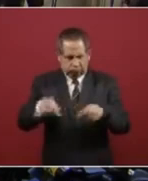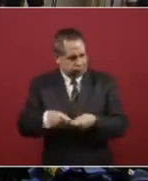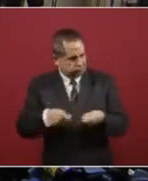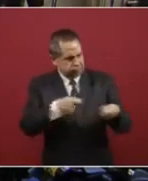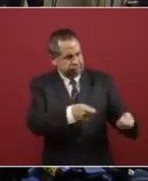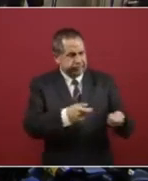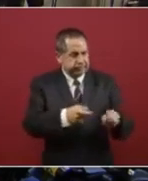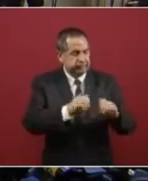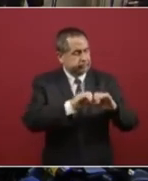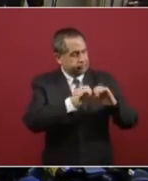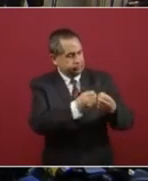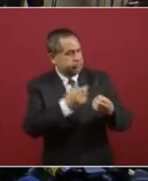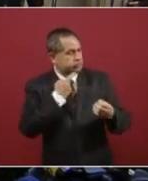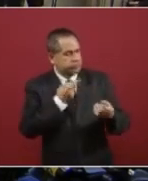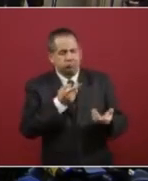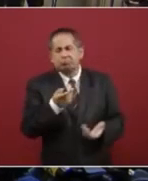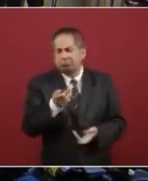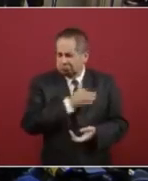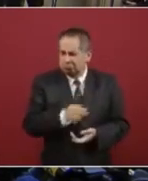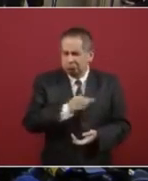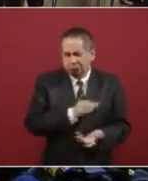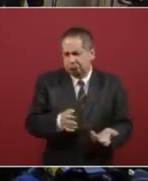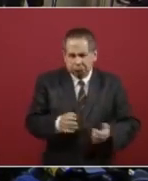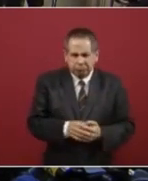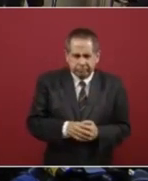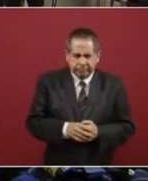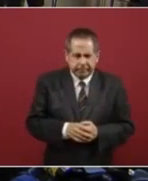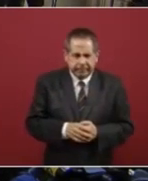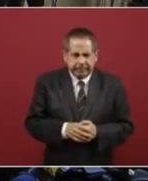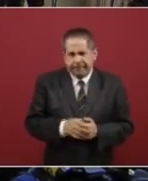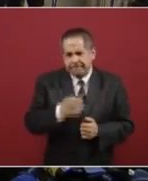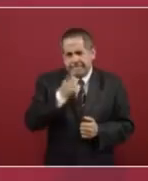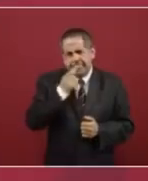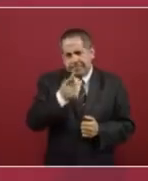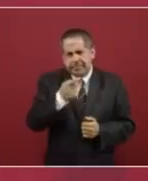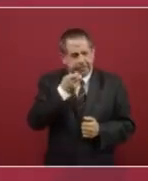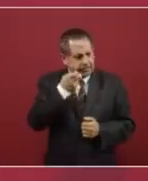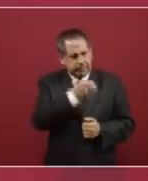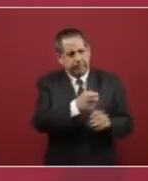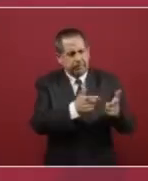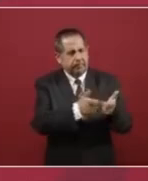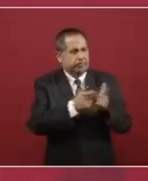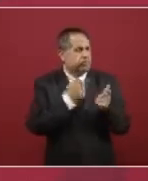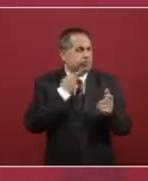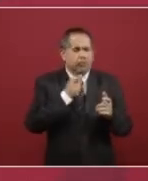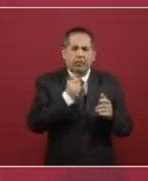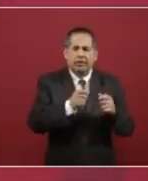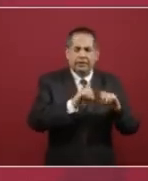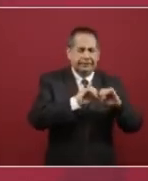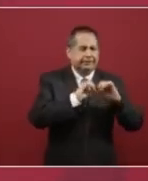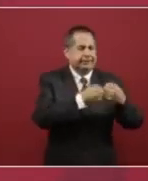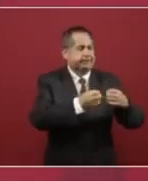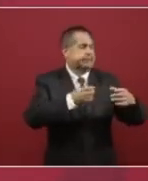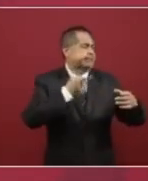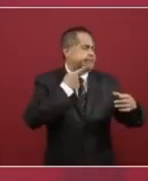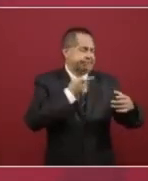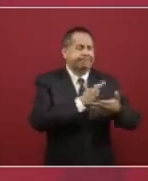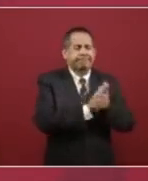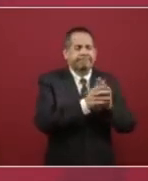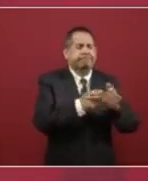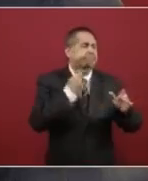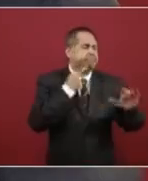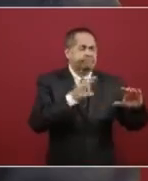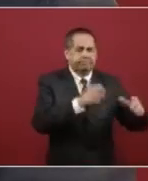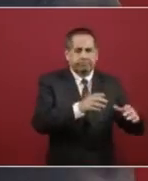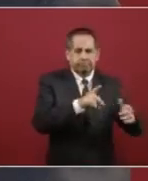como organización política, que eso es un partido, porque una organización política